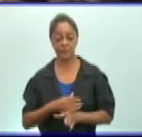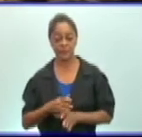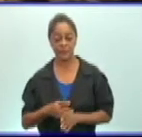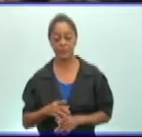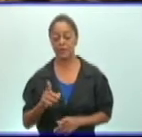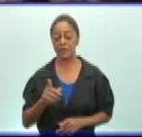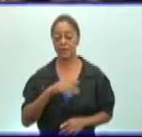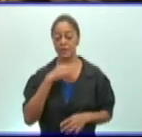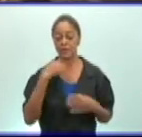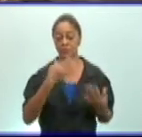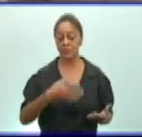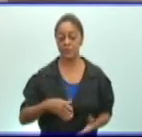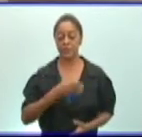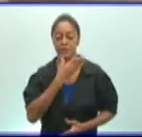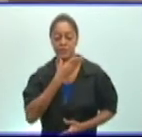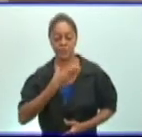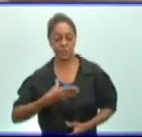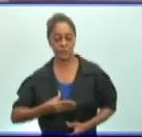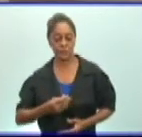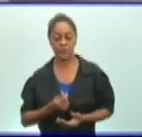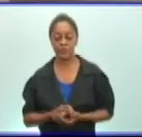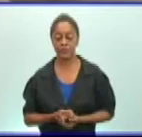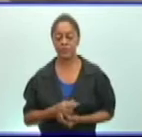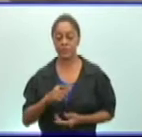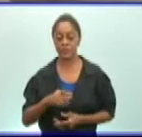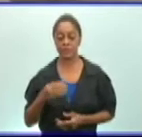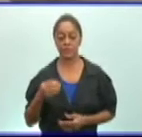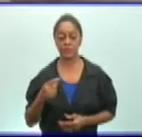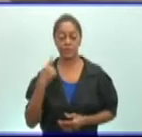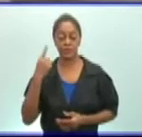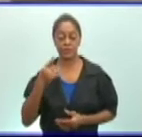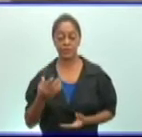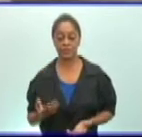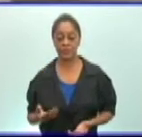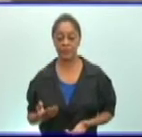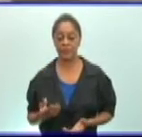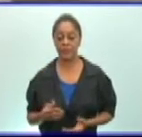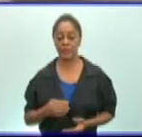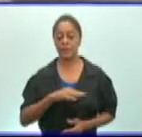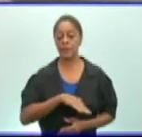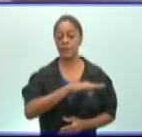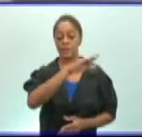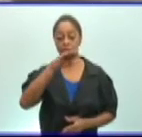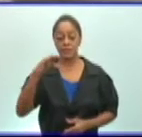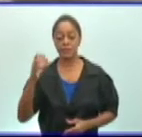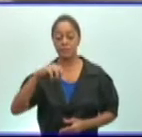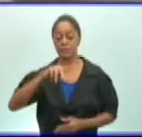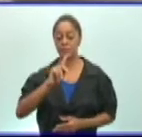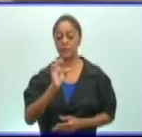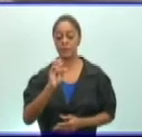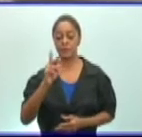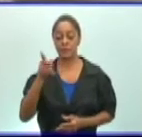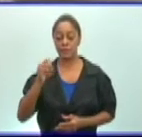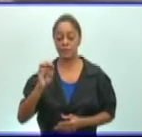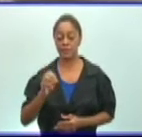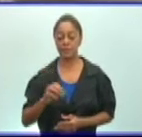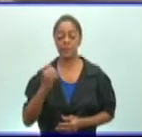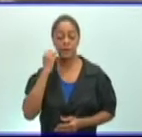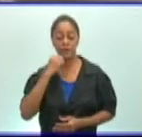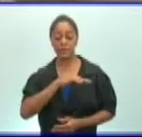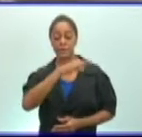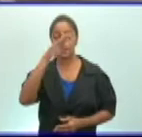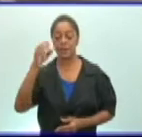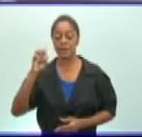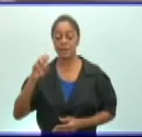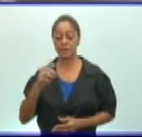inmortalidad y su eterna juventud. La morada de estos seres sobrenaturales la ubicaban en la cima del Monte Olimpo, la elevación más alta de Grecia, con una altitud